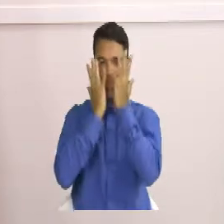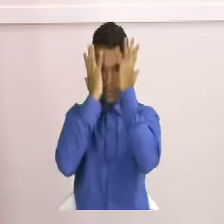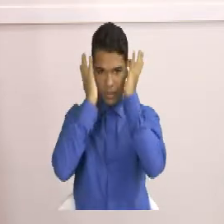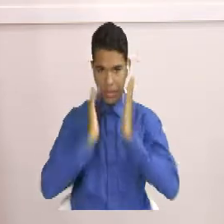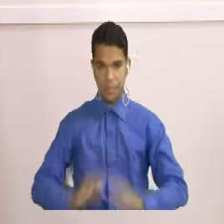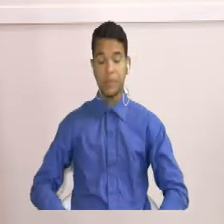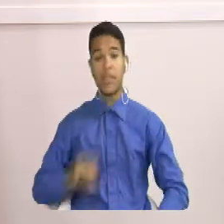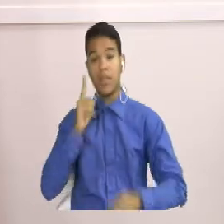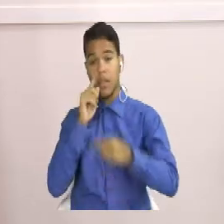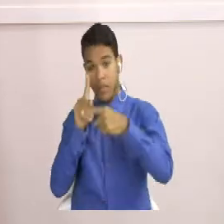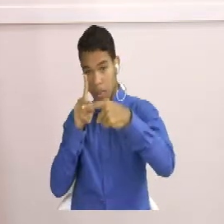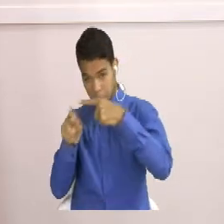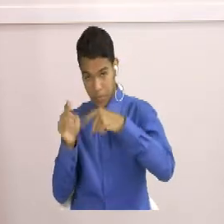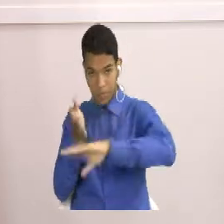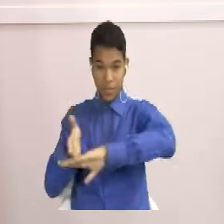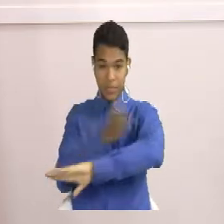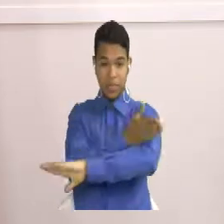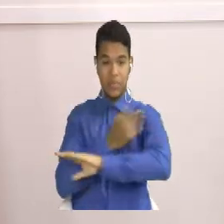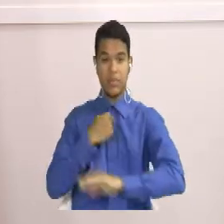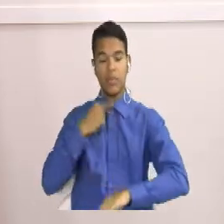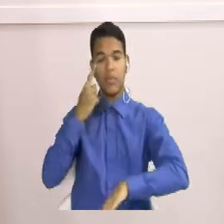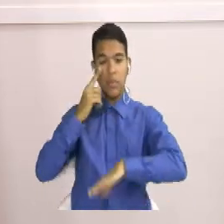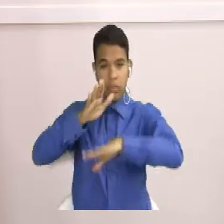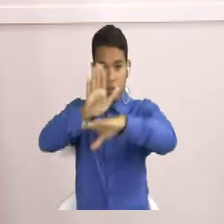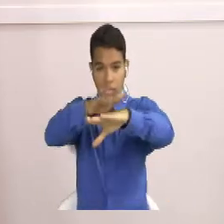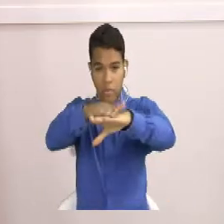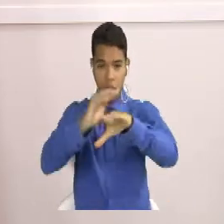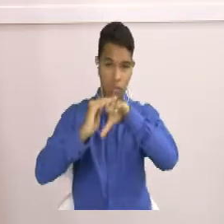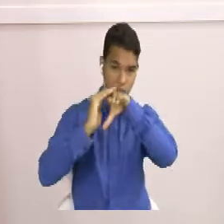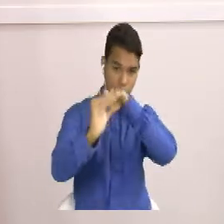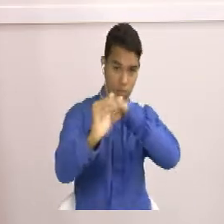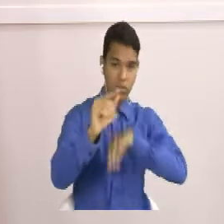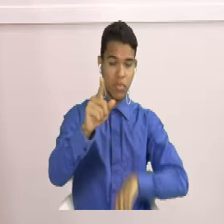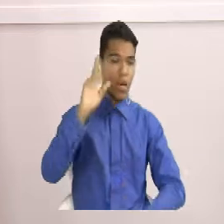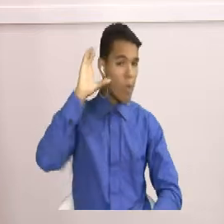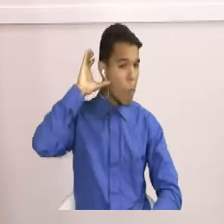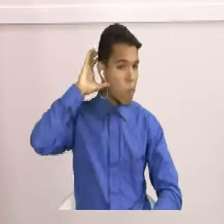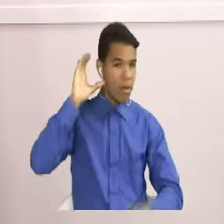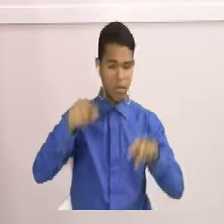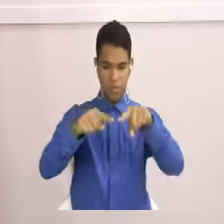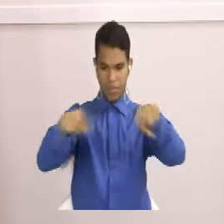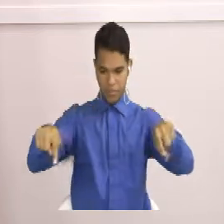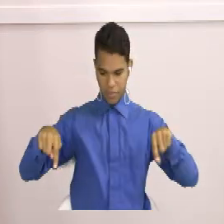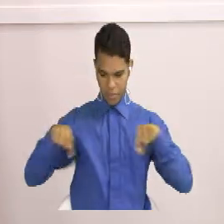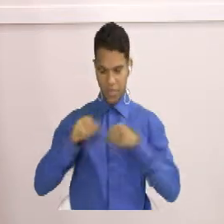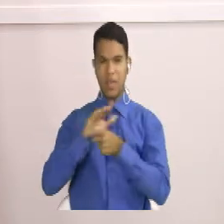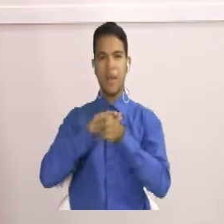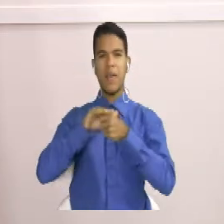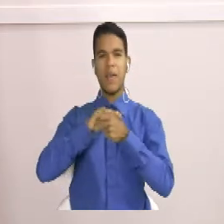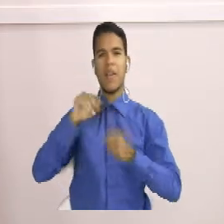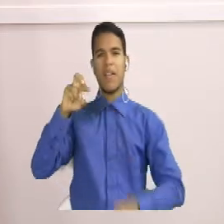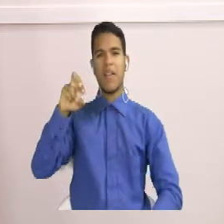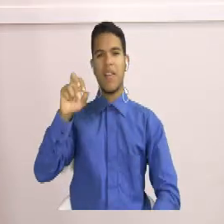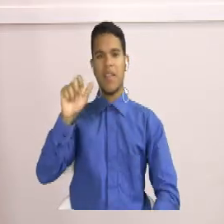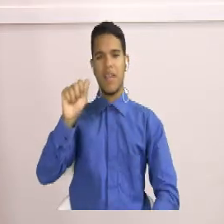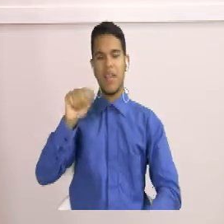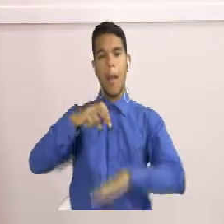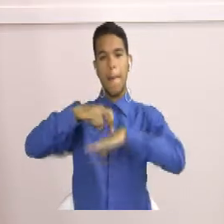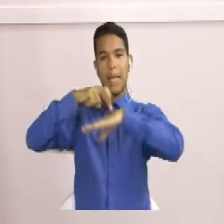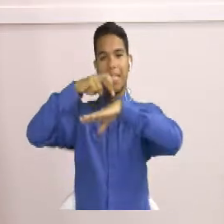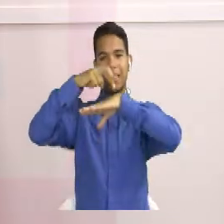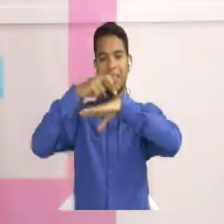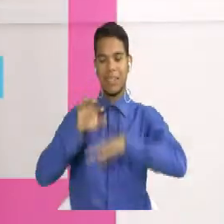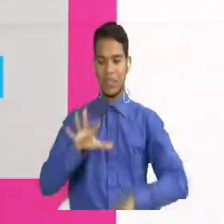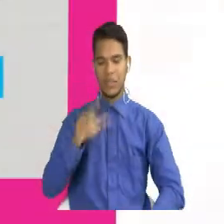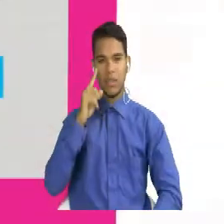comercial, no sin antes hacerles una invitación muy especial. Hay una sala de belleza en el barrio El Parnaso llamado Sala de Belleza Prince, ubicada en la